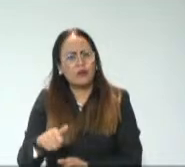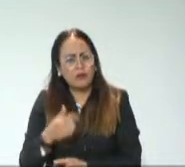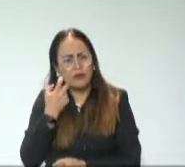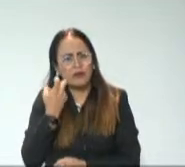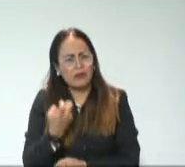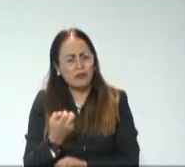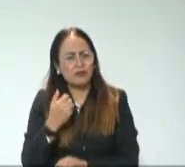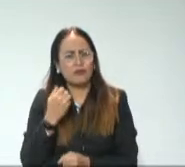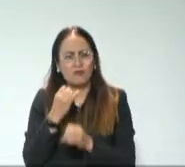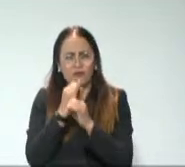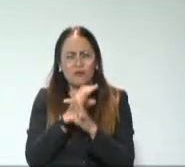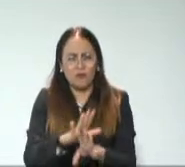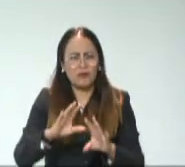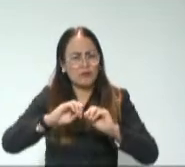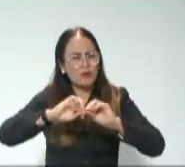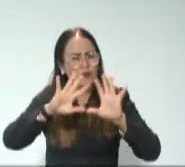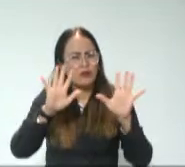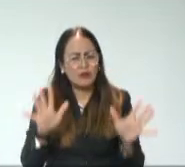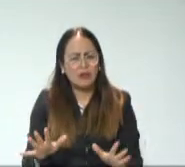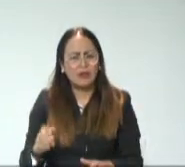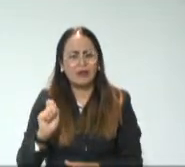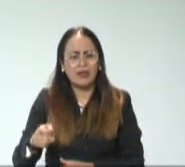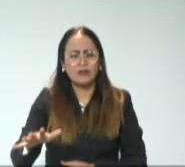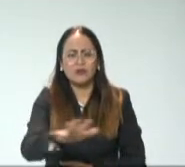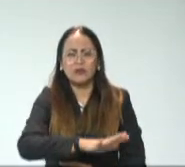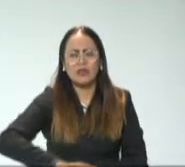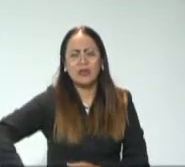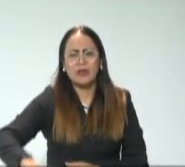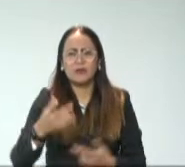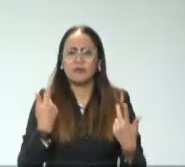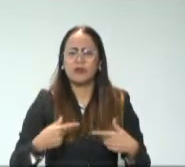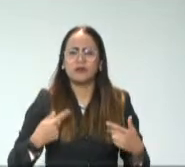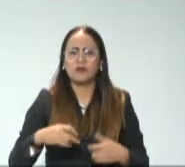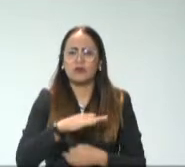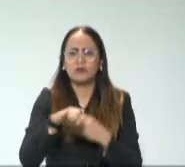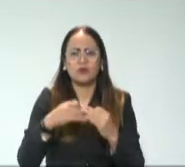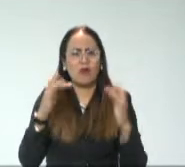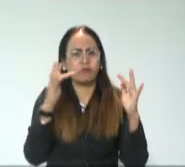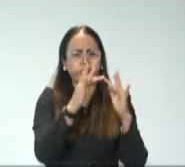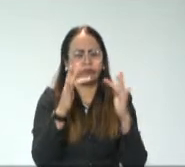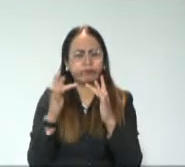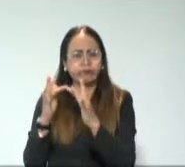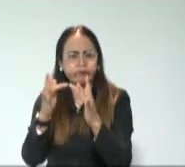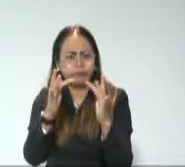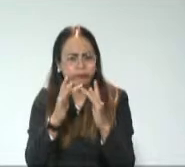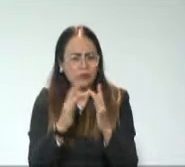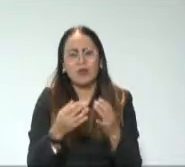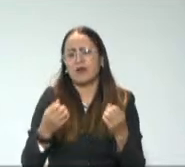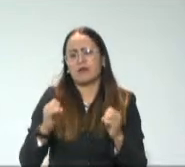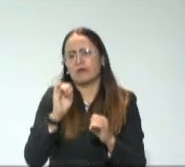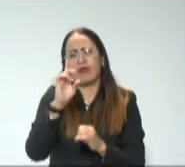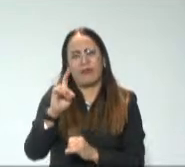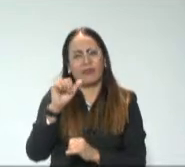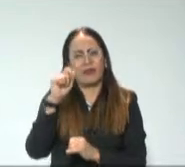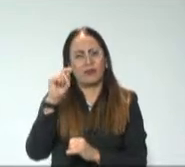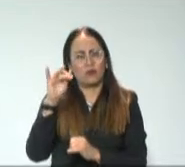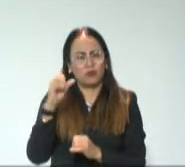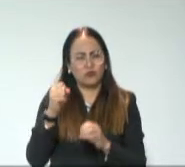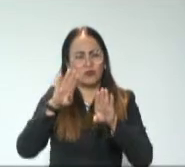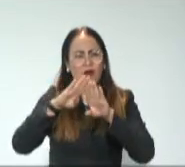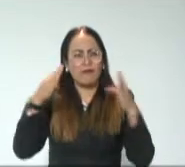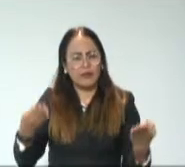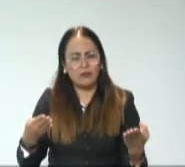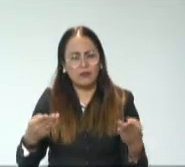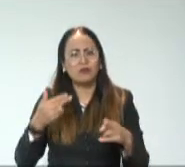transparencia basada en una sociedad digitalmente interconectada pasando de los datos abiertos a el el